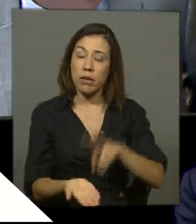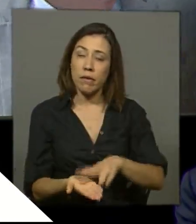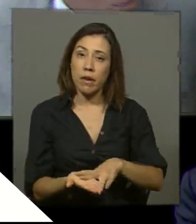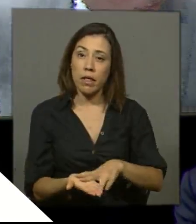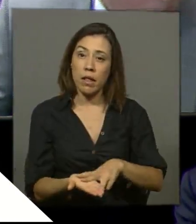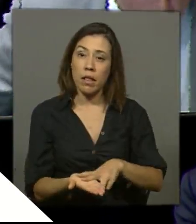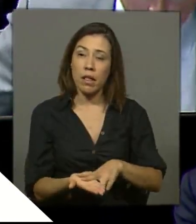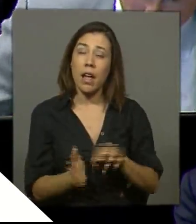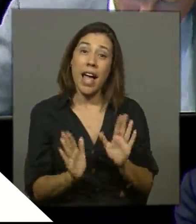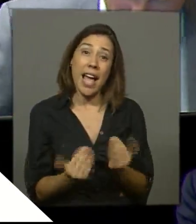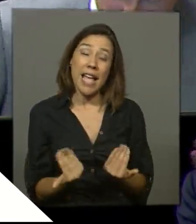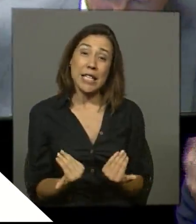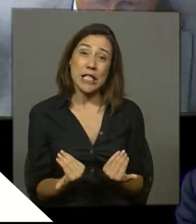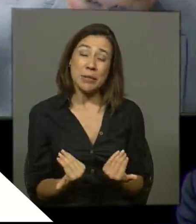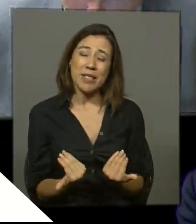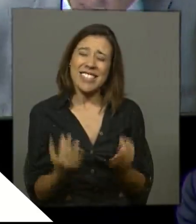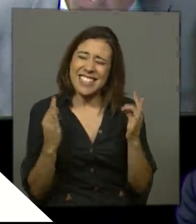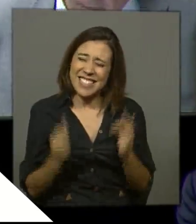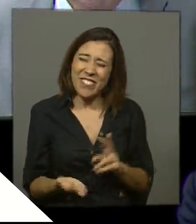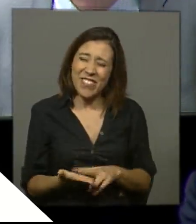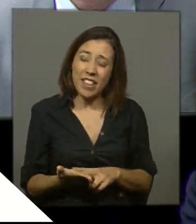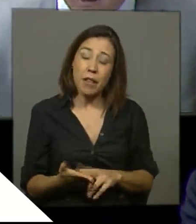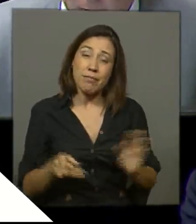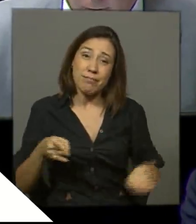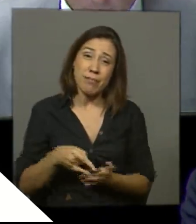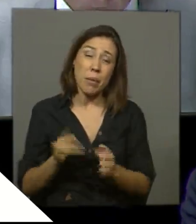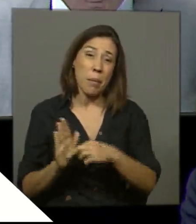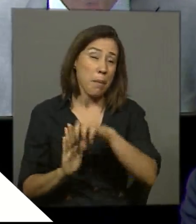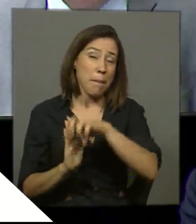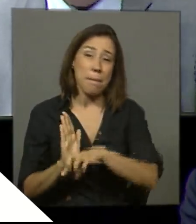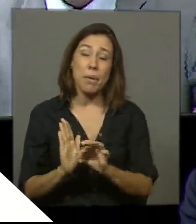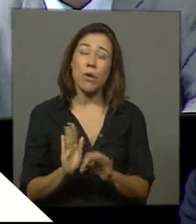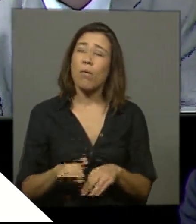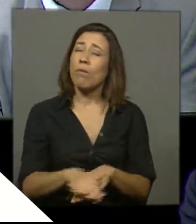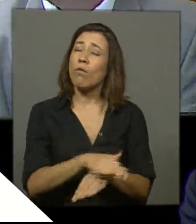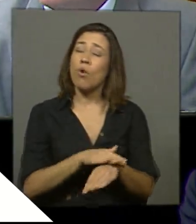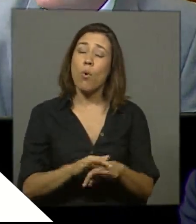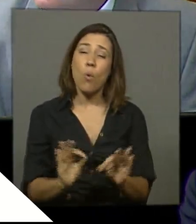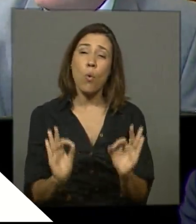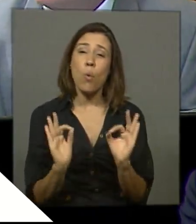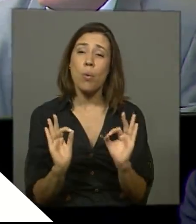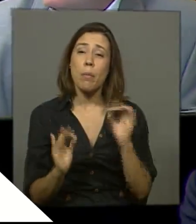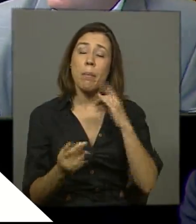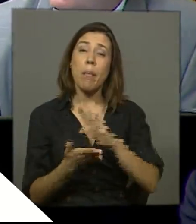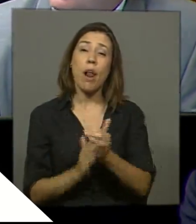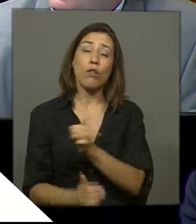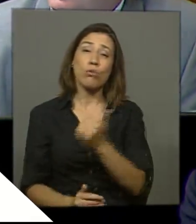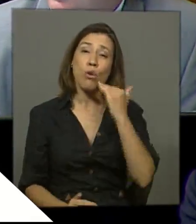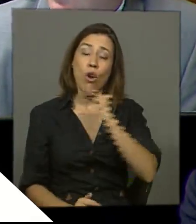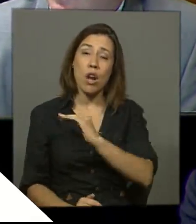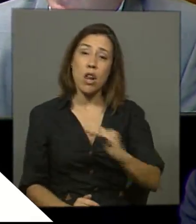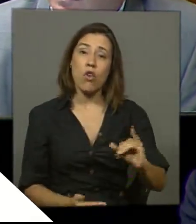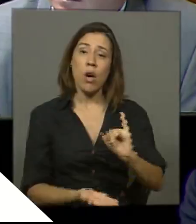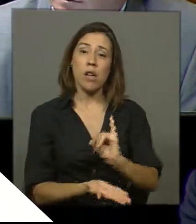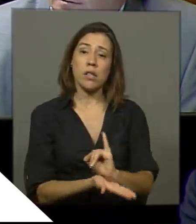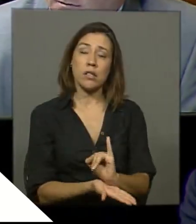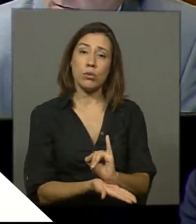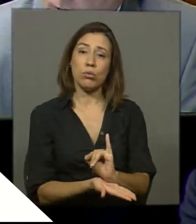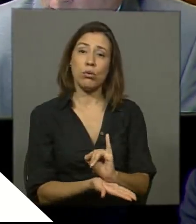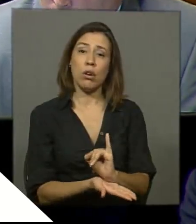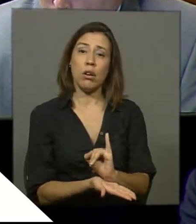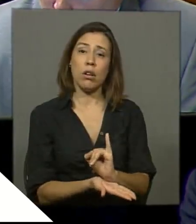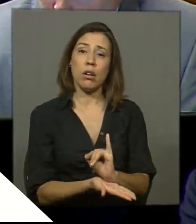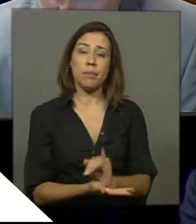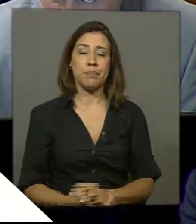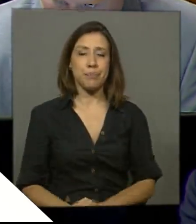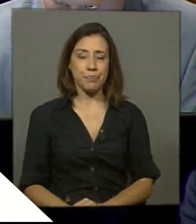que Y espero de todo corazón que se envíe porque esto es un proyecto esencial para todos los niños para la institucionalidad que